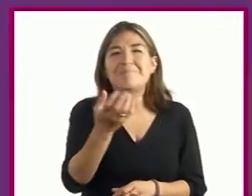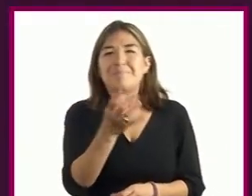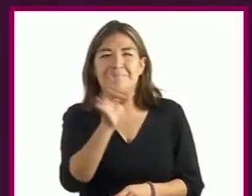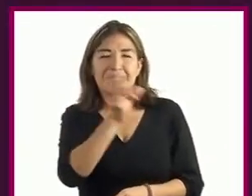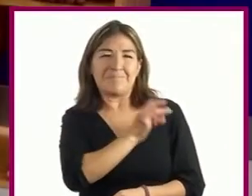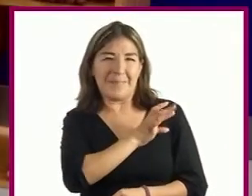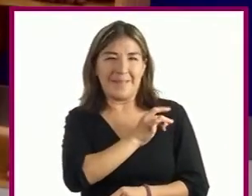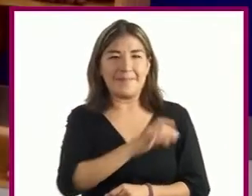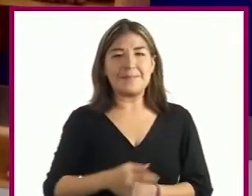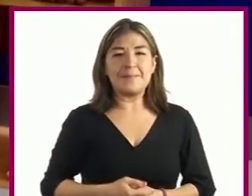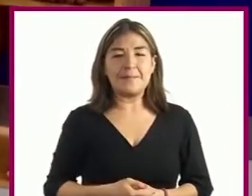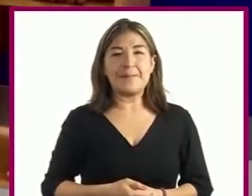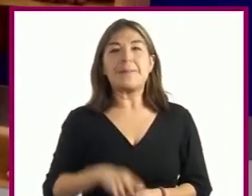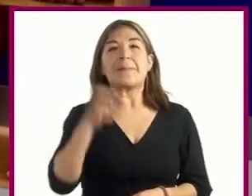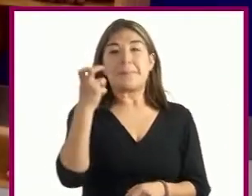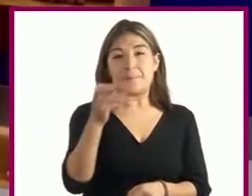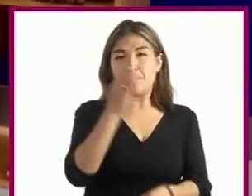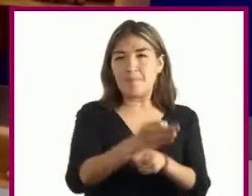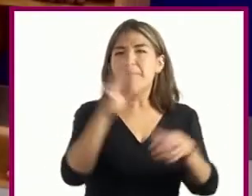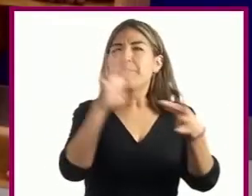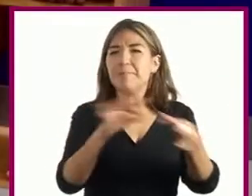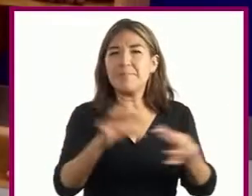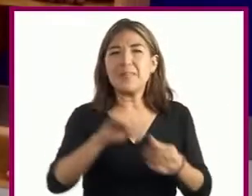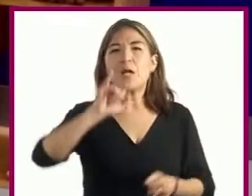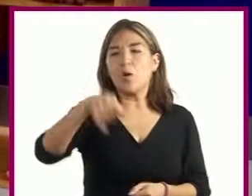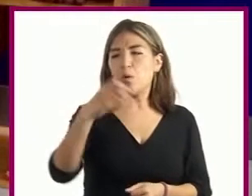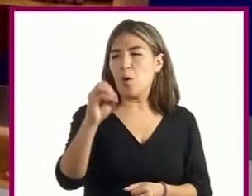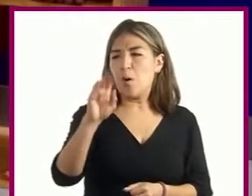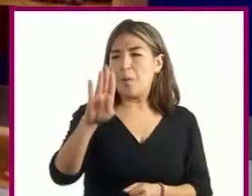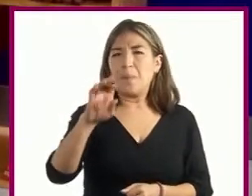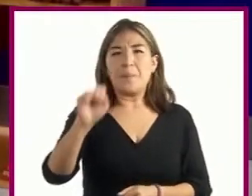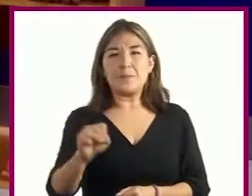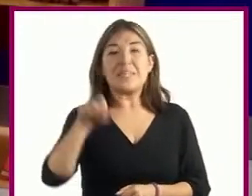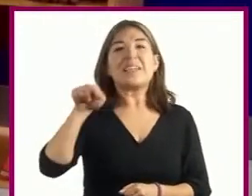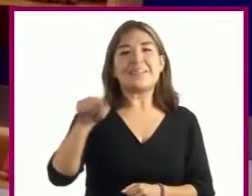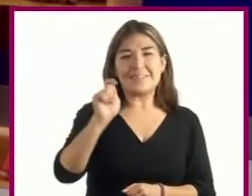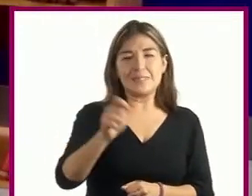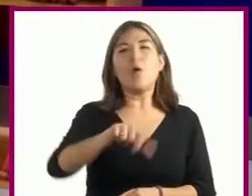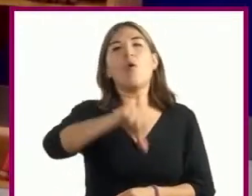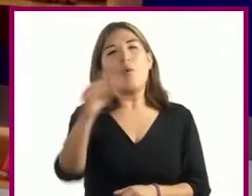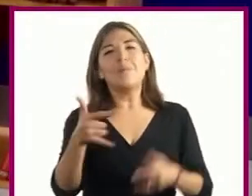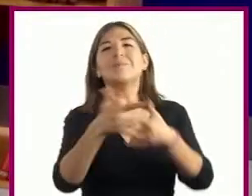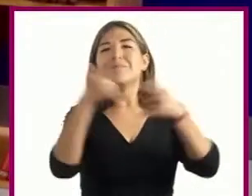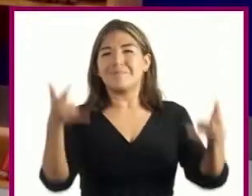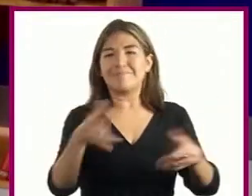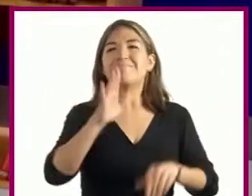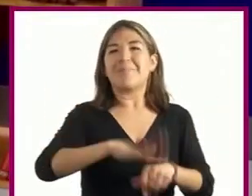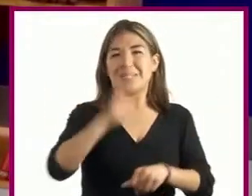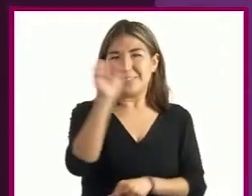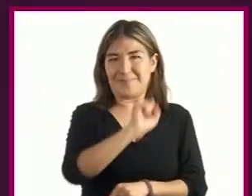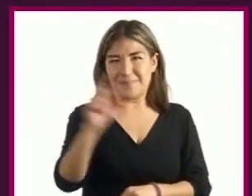cierto, aquí mencionamos a Hobbes, quien es el personaje de otra historieta muy famosa.